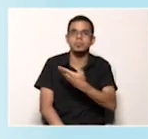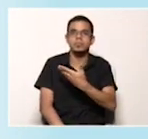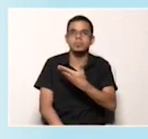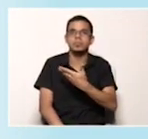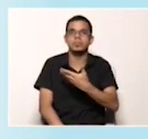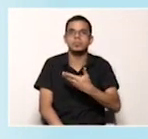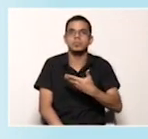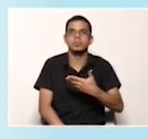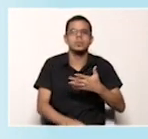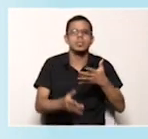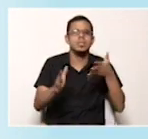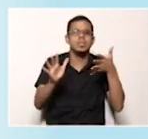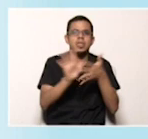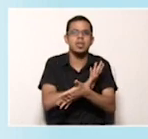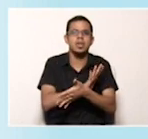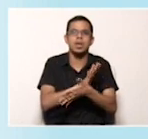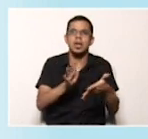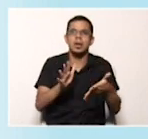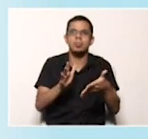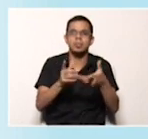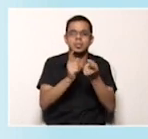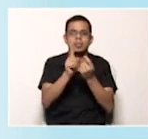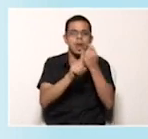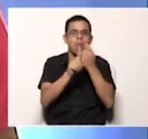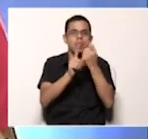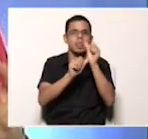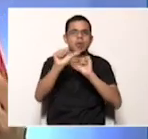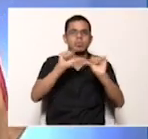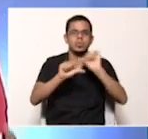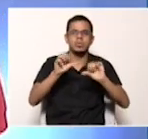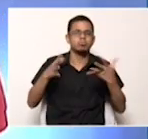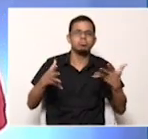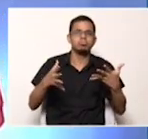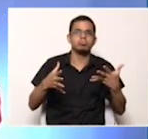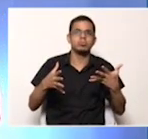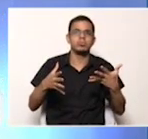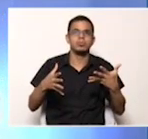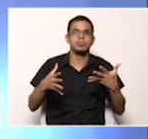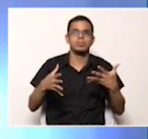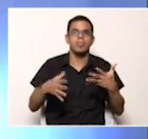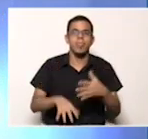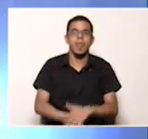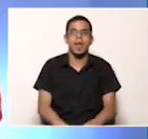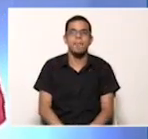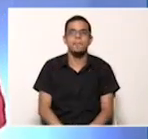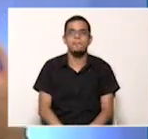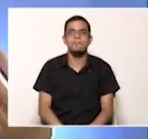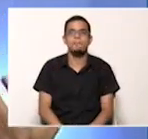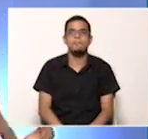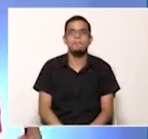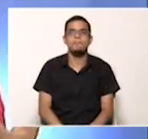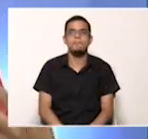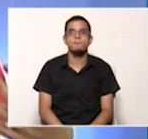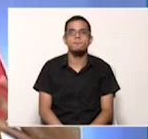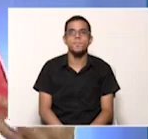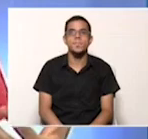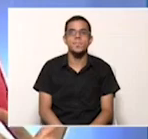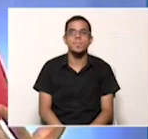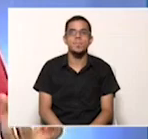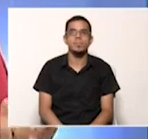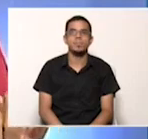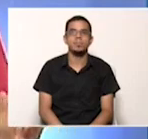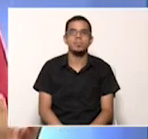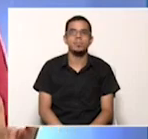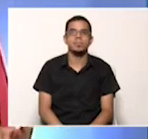y los aspectos relacionados con ella, en los cuales tenemos las leyes de la termodinámica que nos hablan acerca